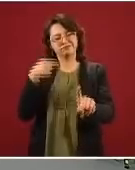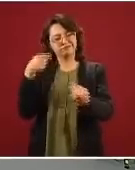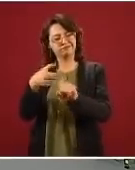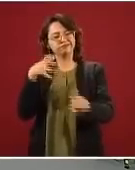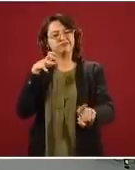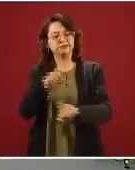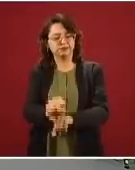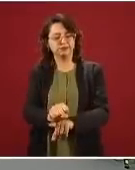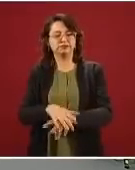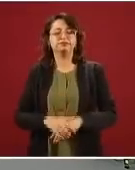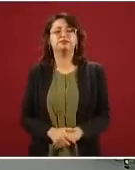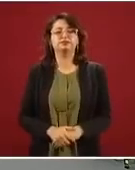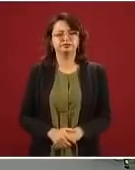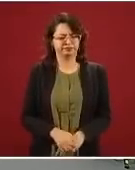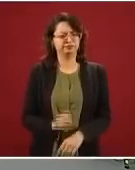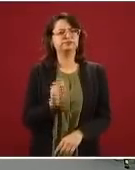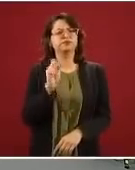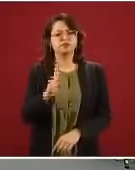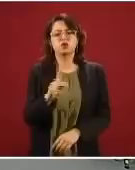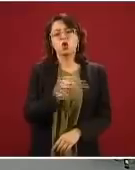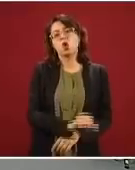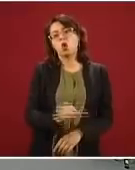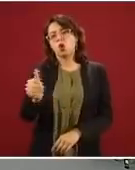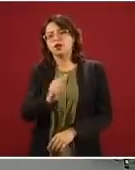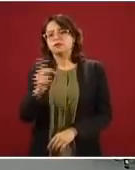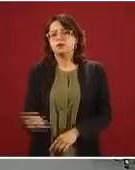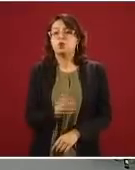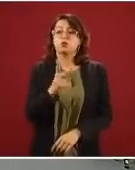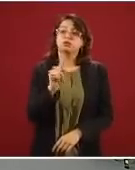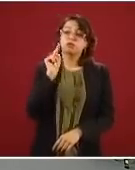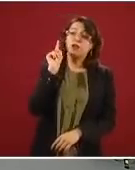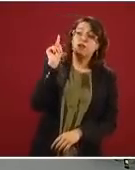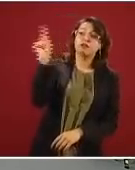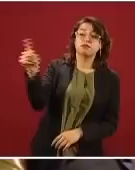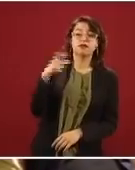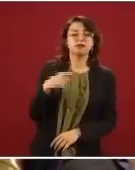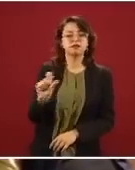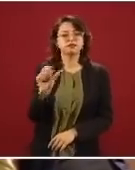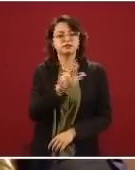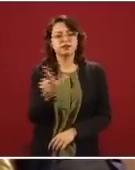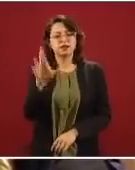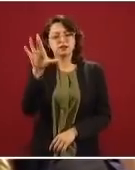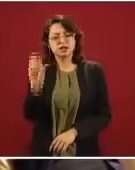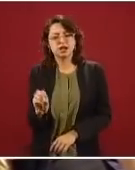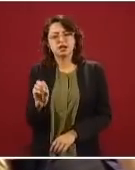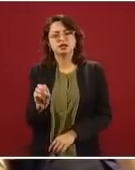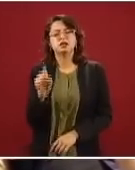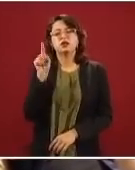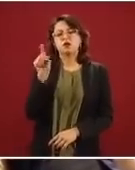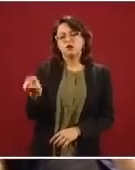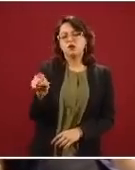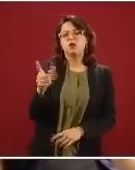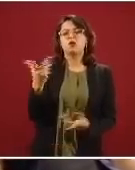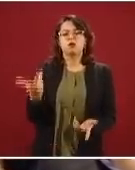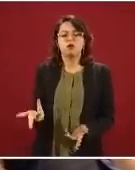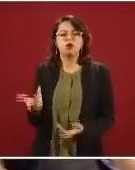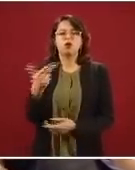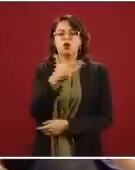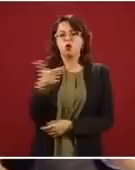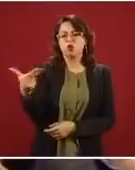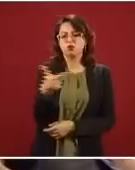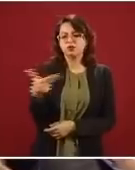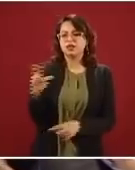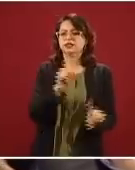pregunta, presidente, en Quintana Roo, las autoridades hoteleras del sector empresarial en general